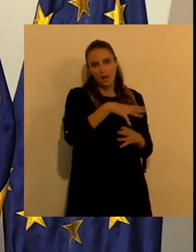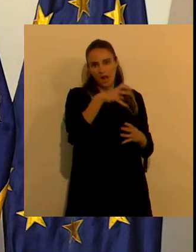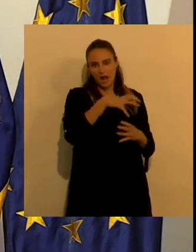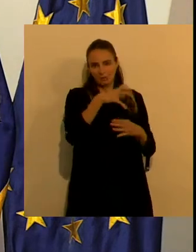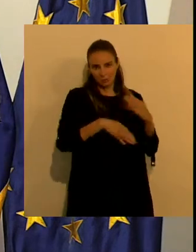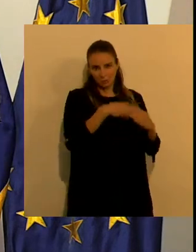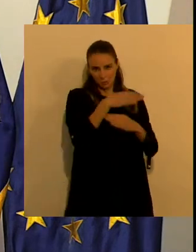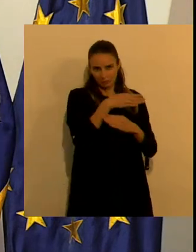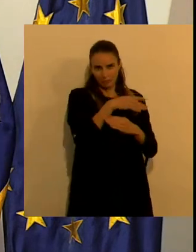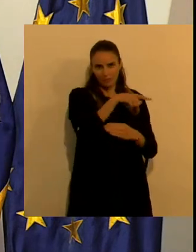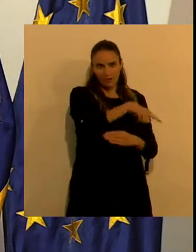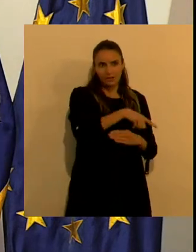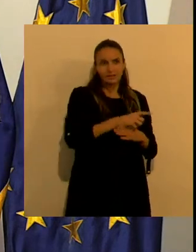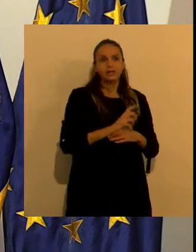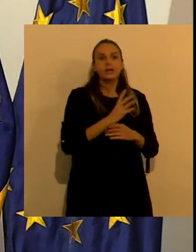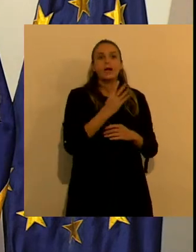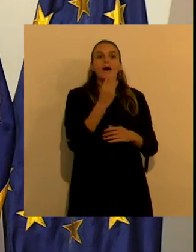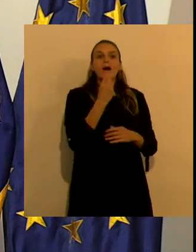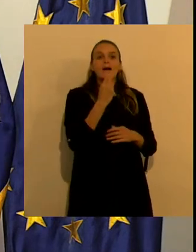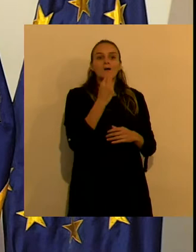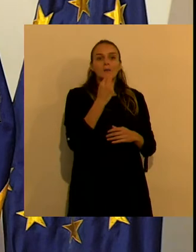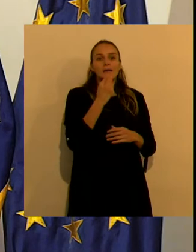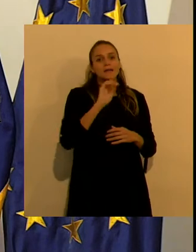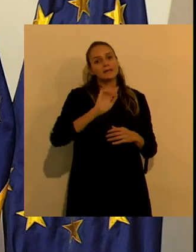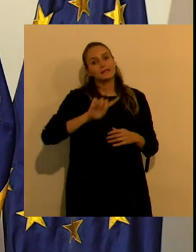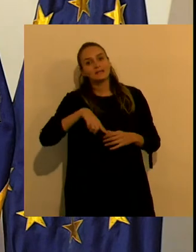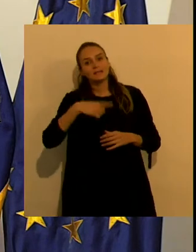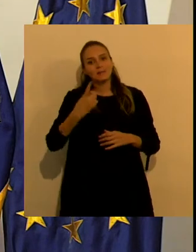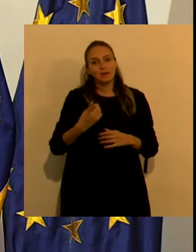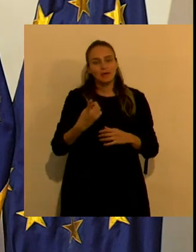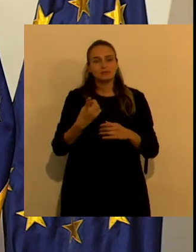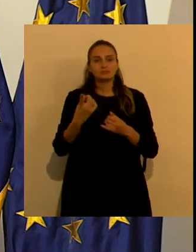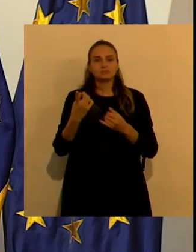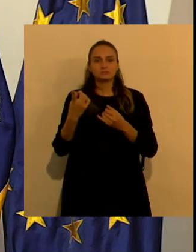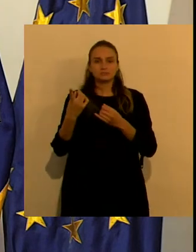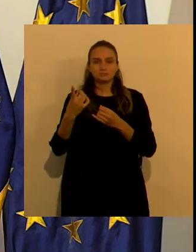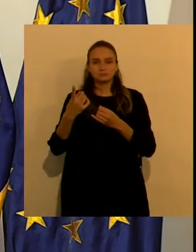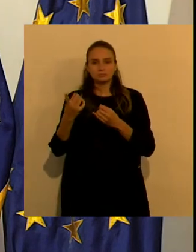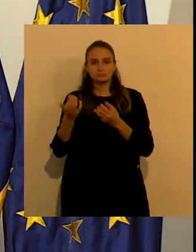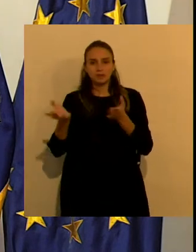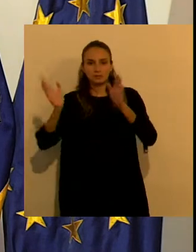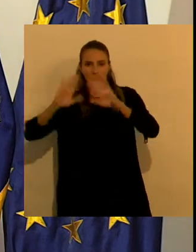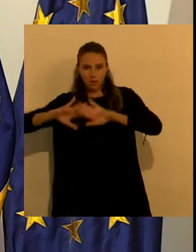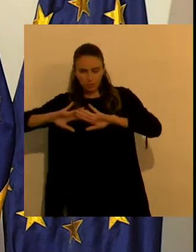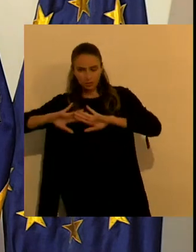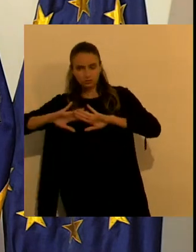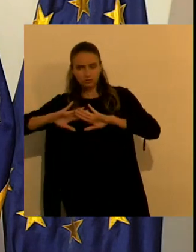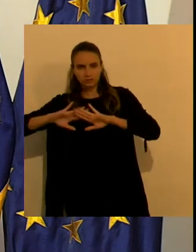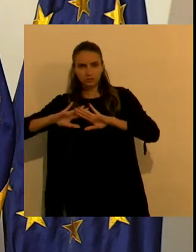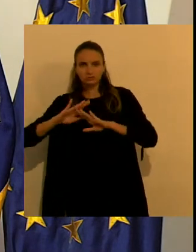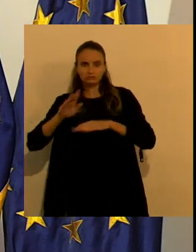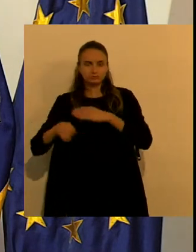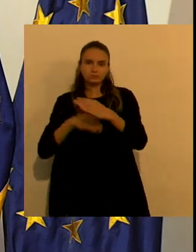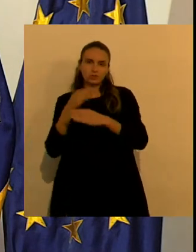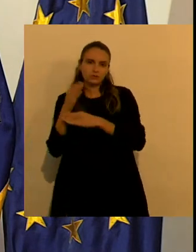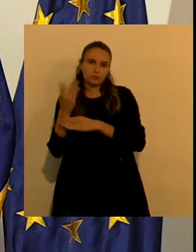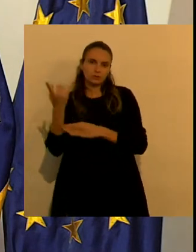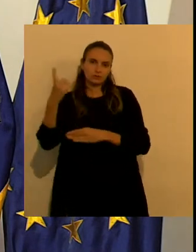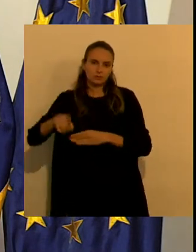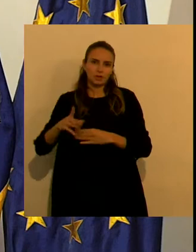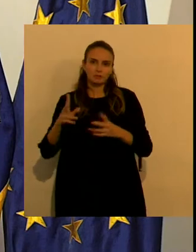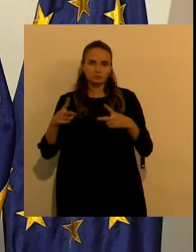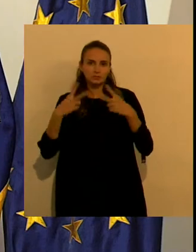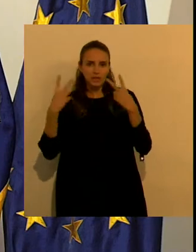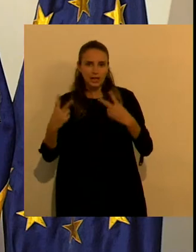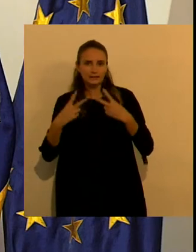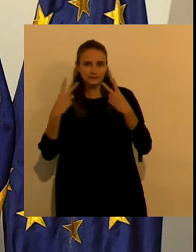Rafael y con Juan Carlos fuimos también a Casas Munda una noche con él y con su mujer a cenar. Y la verdad que fue encantador. Y yo no